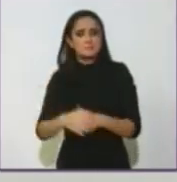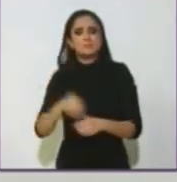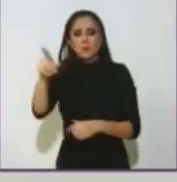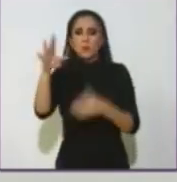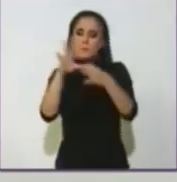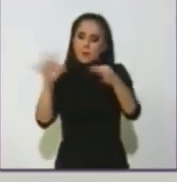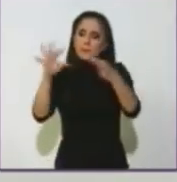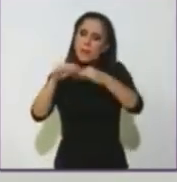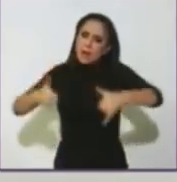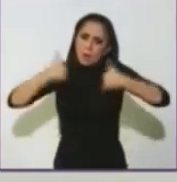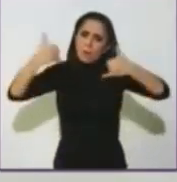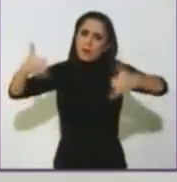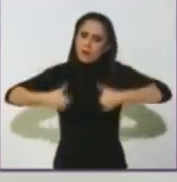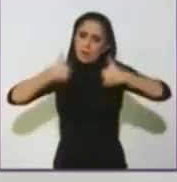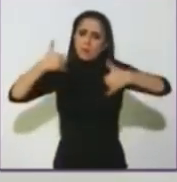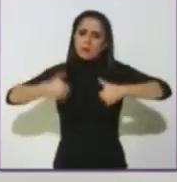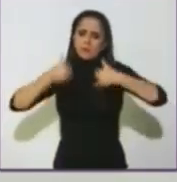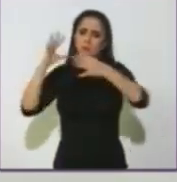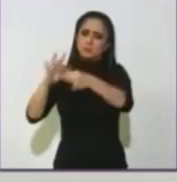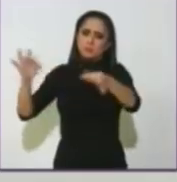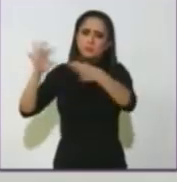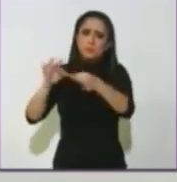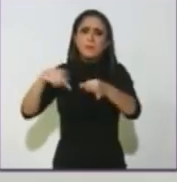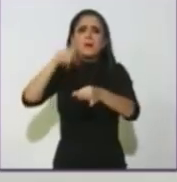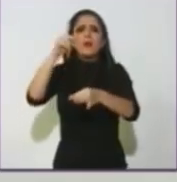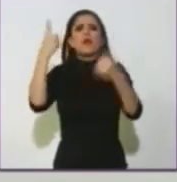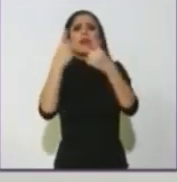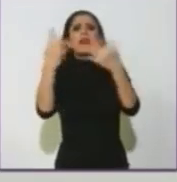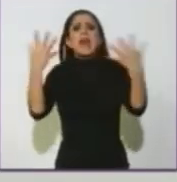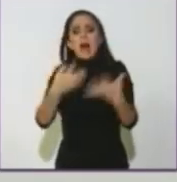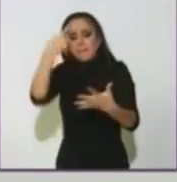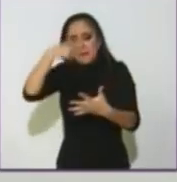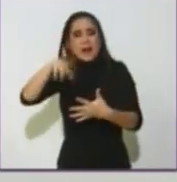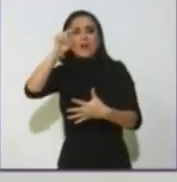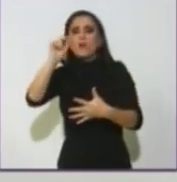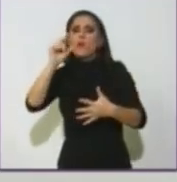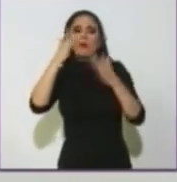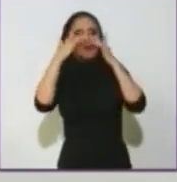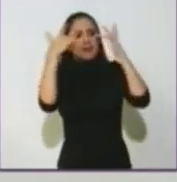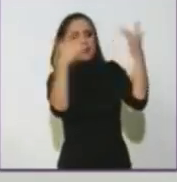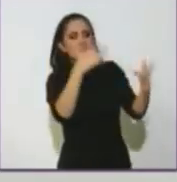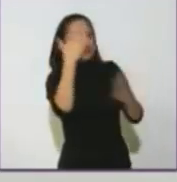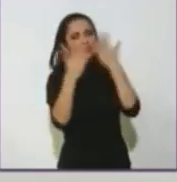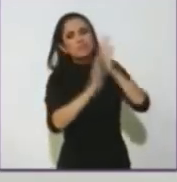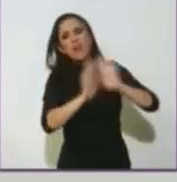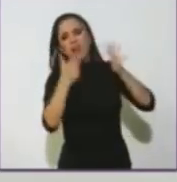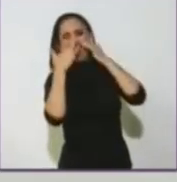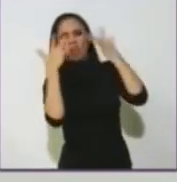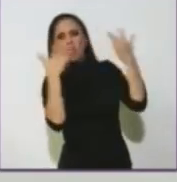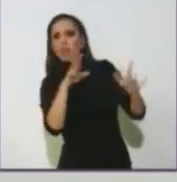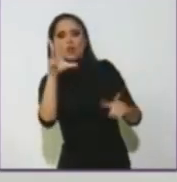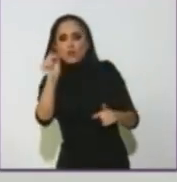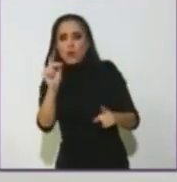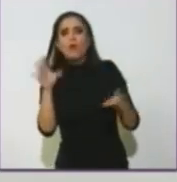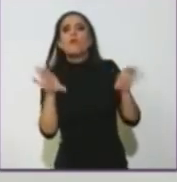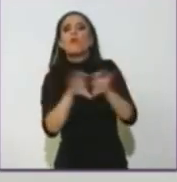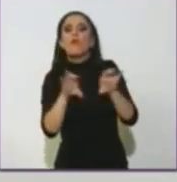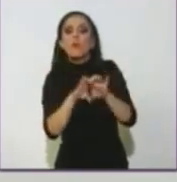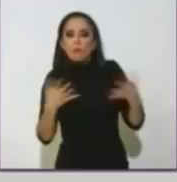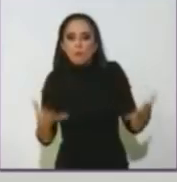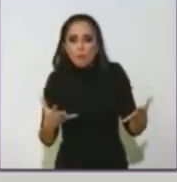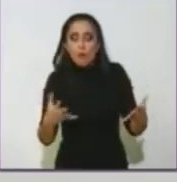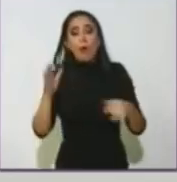jóvenes preguntó para que no dejen de estudiar cómo hacerle cuando en muchas ocasiones dejando de